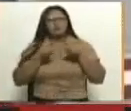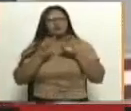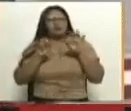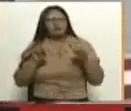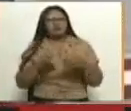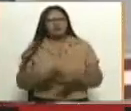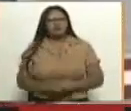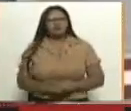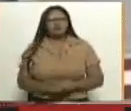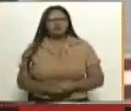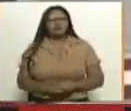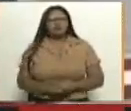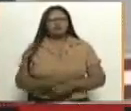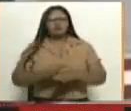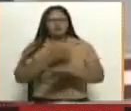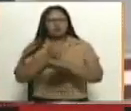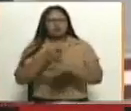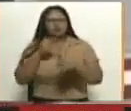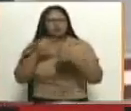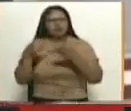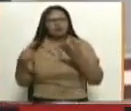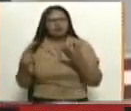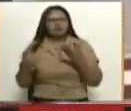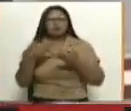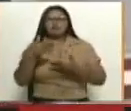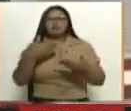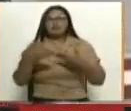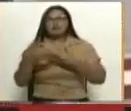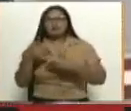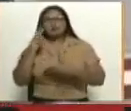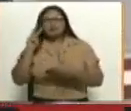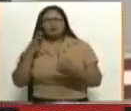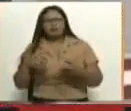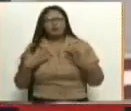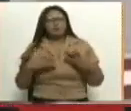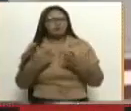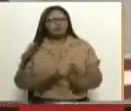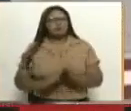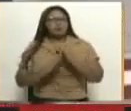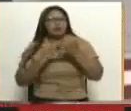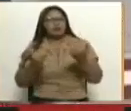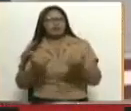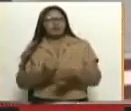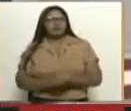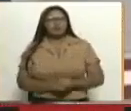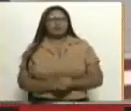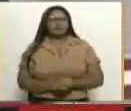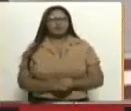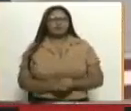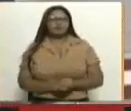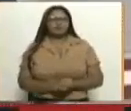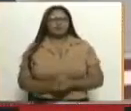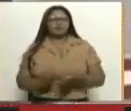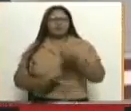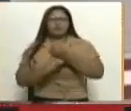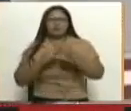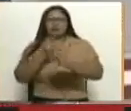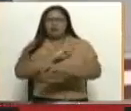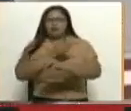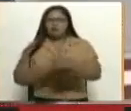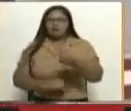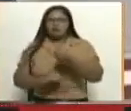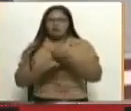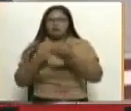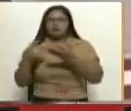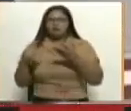como consecuencia de una dinámica global que lleva a la erosión de ese liderazgo, que solamente se basó en la fuerza y en un conjunto